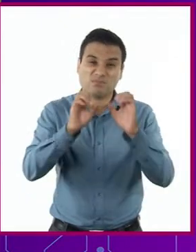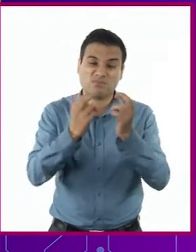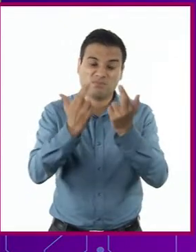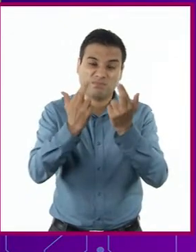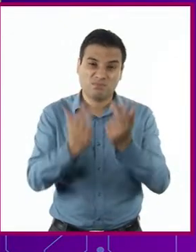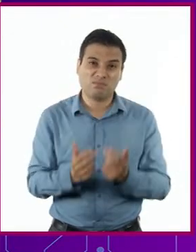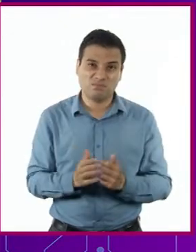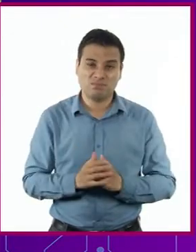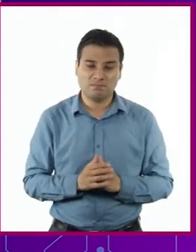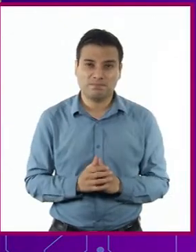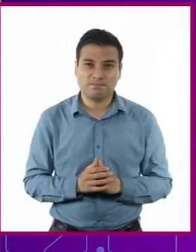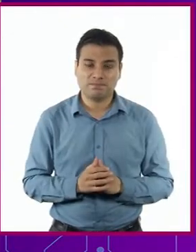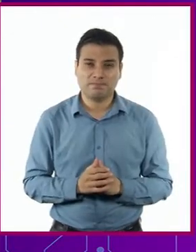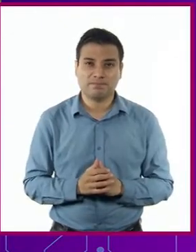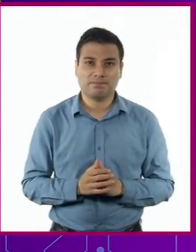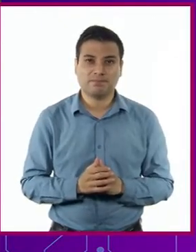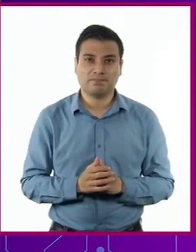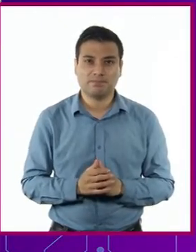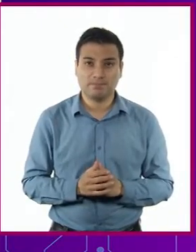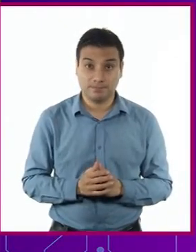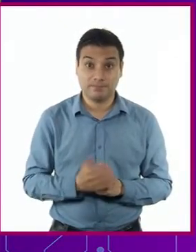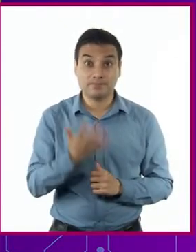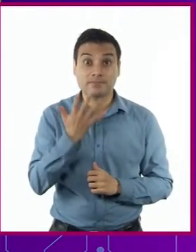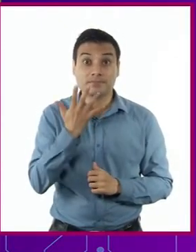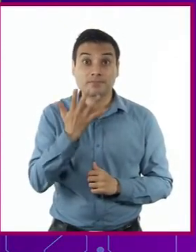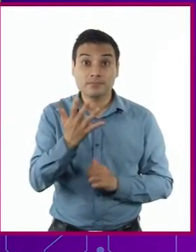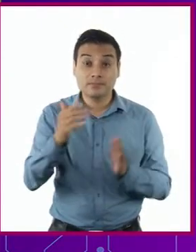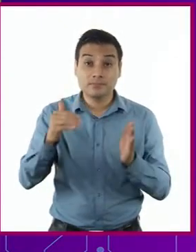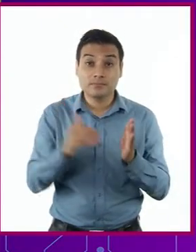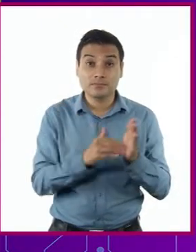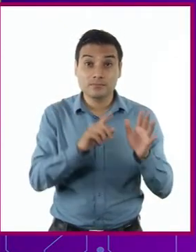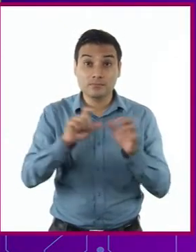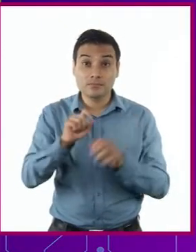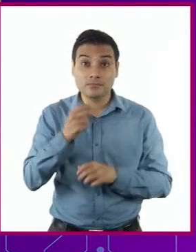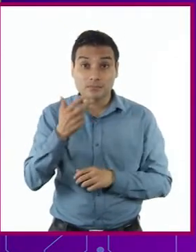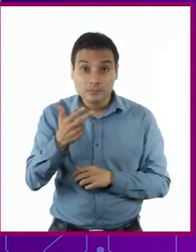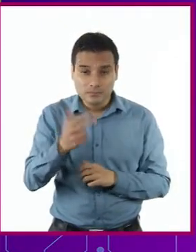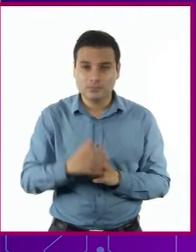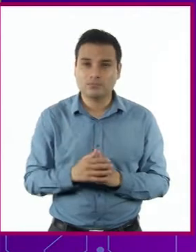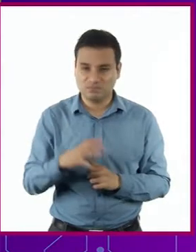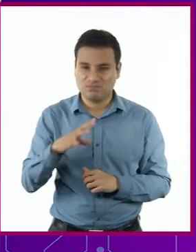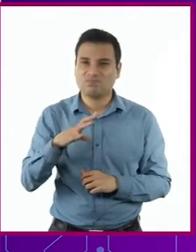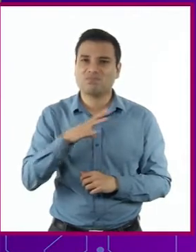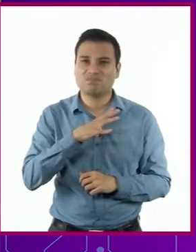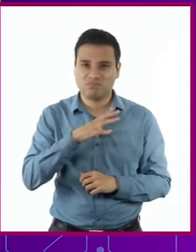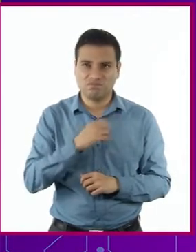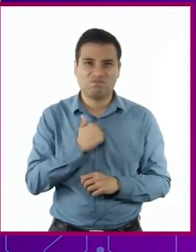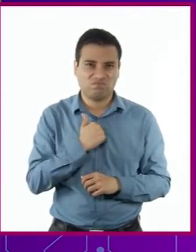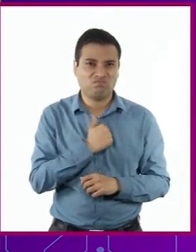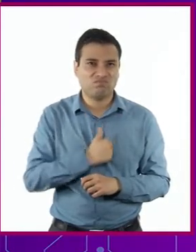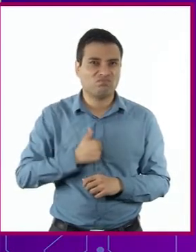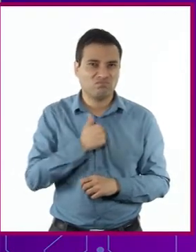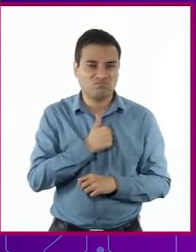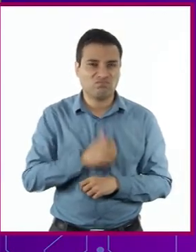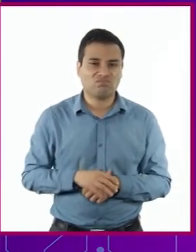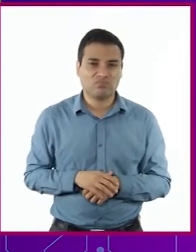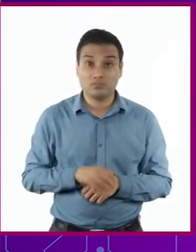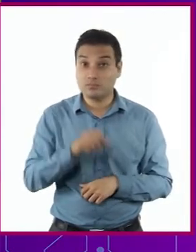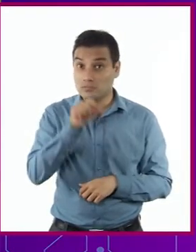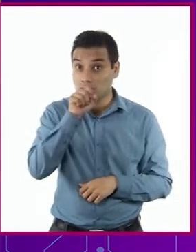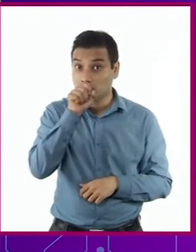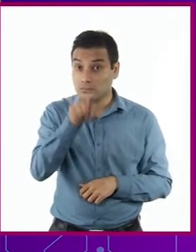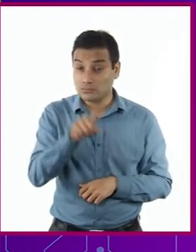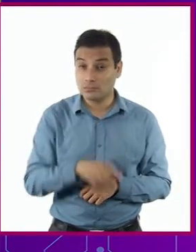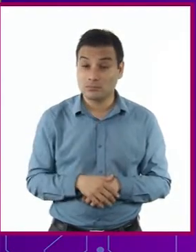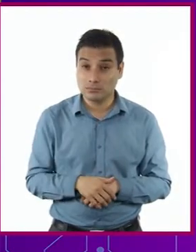resultaron completamente destruidos y 5.728 más con daños estructurales. Para sumar a este